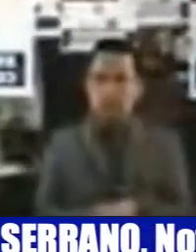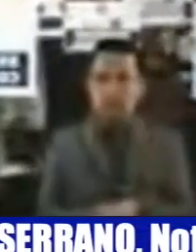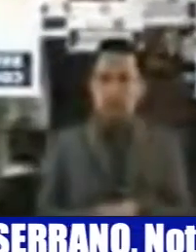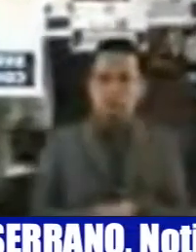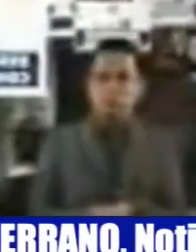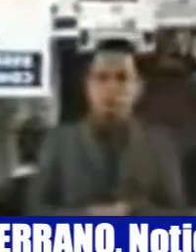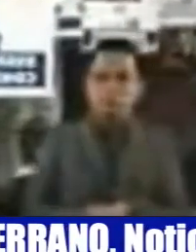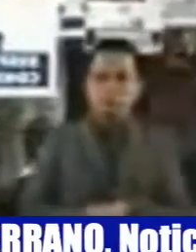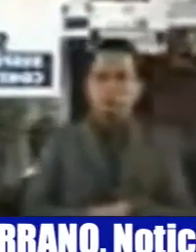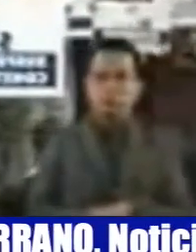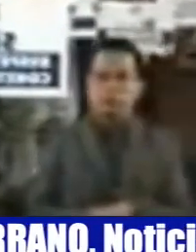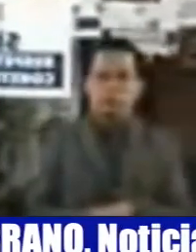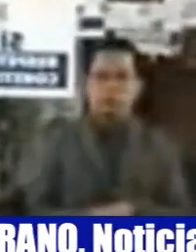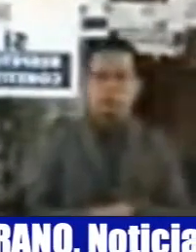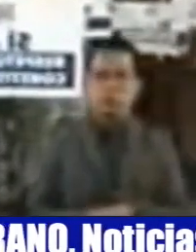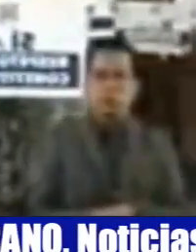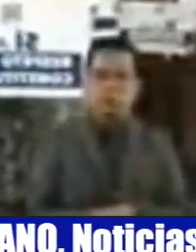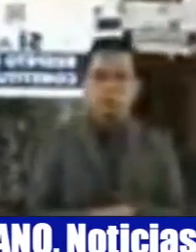Sí.